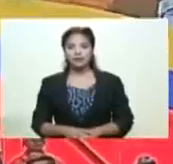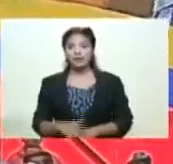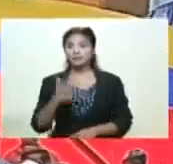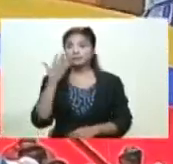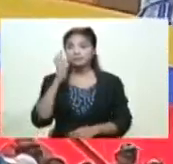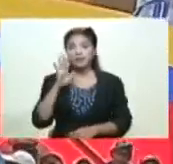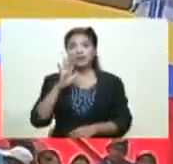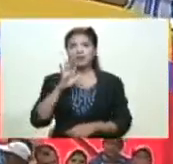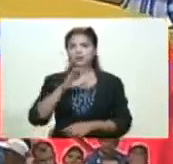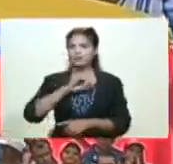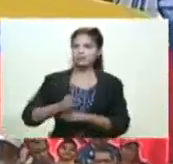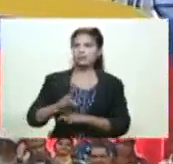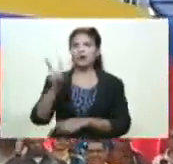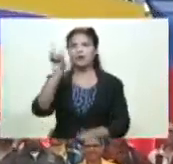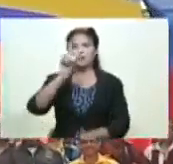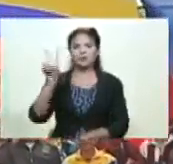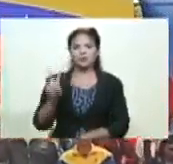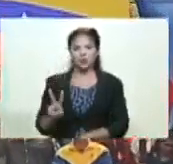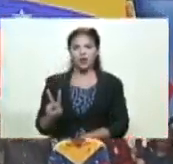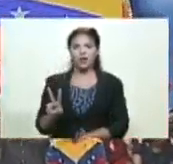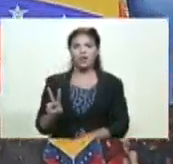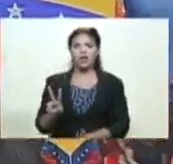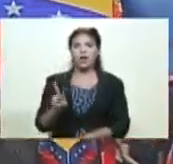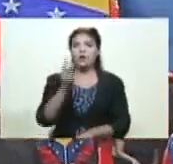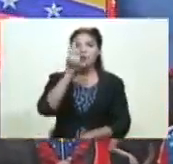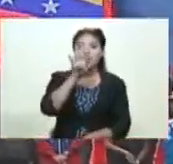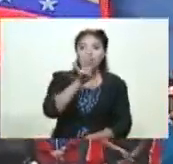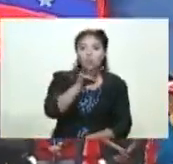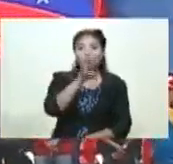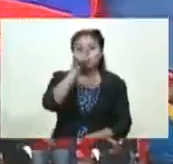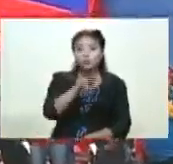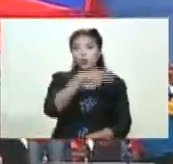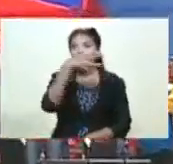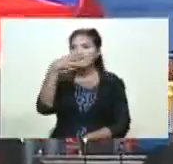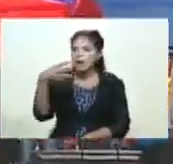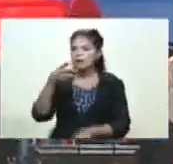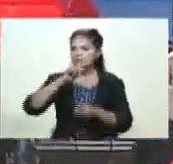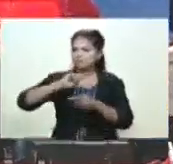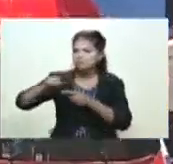fijarle a Venezuela su agenda, su destino.